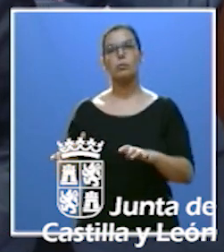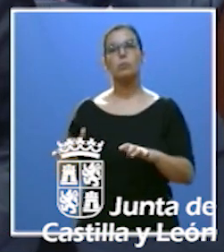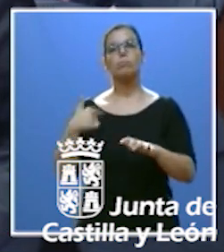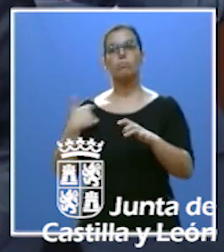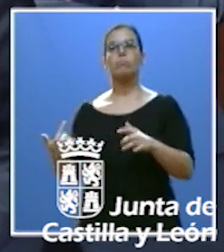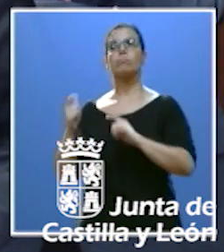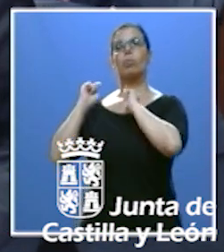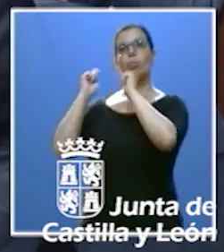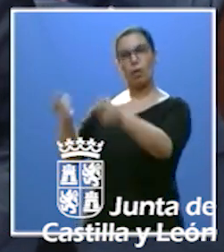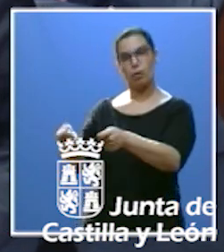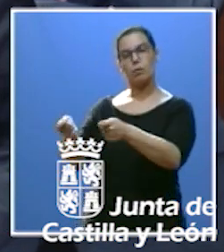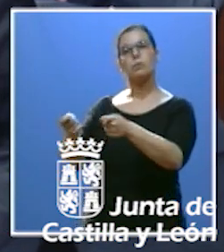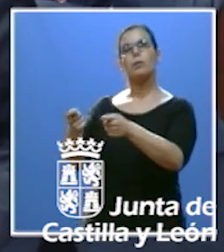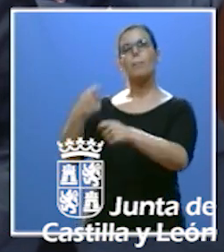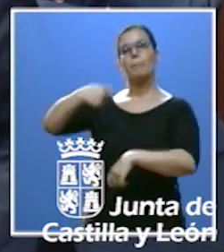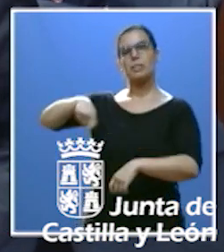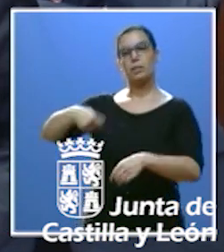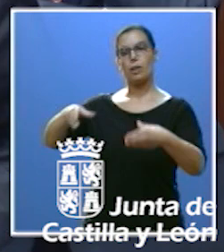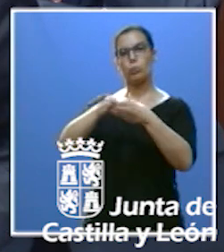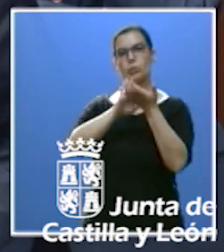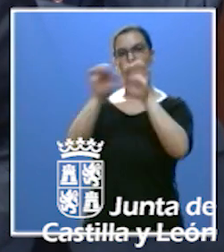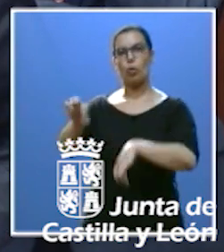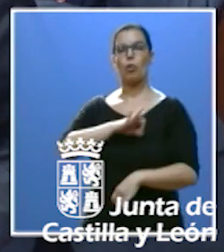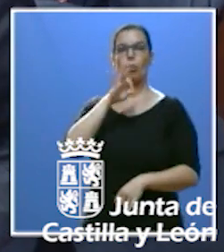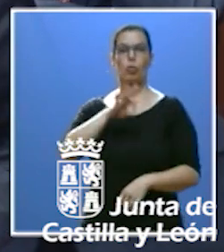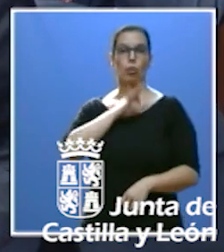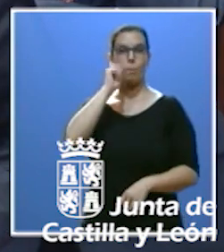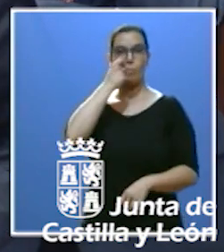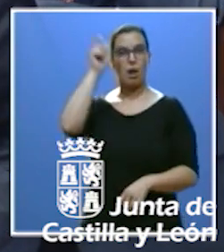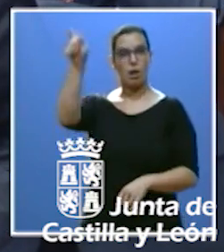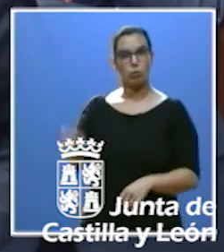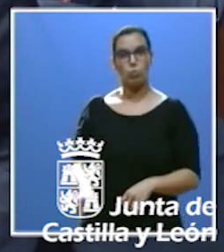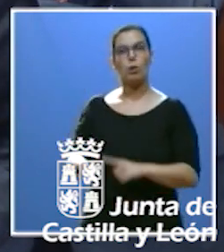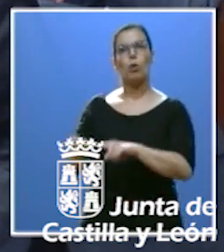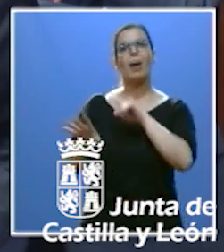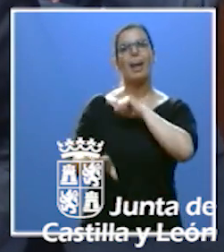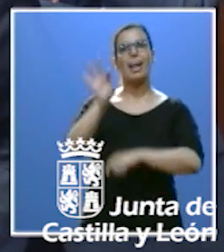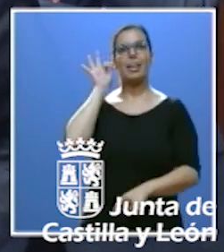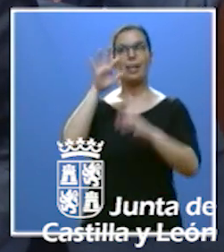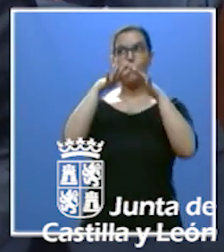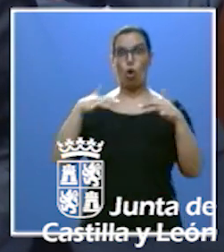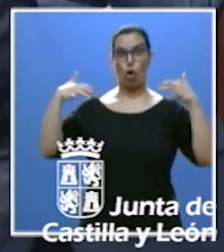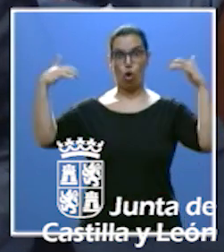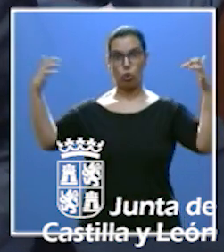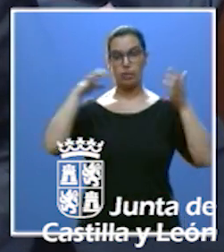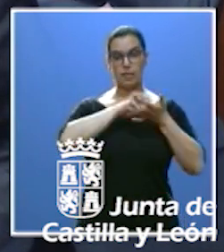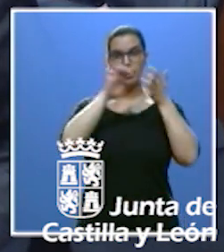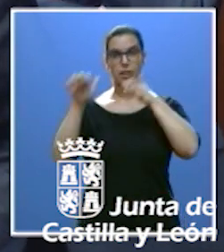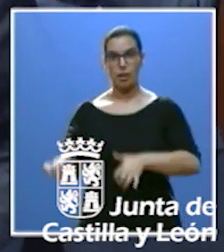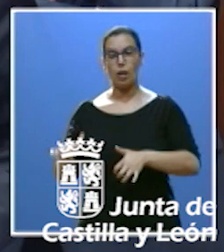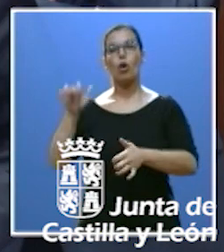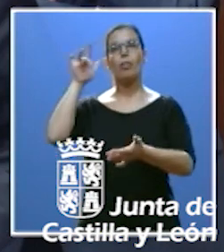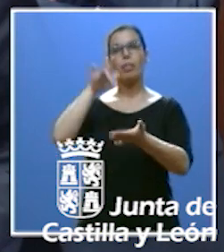en nombre al presidente de la Junta de Castilla y León a don Alfonso Fernández Mañueco, elegido por las Cortes de Castilla y León en la